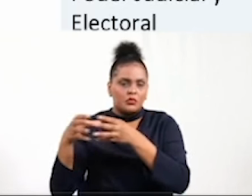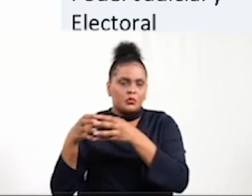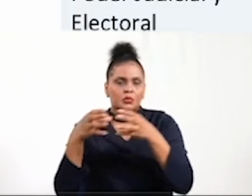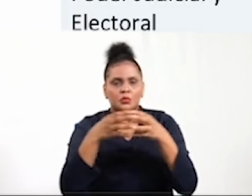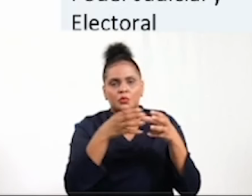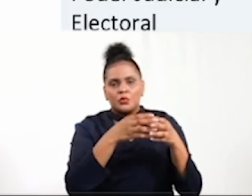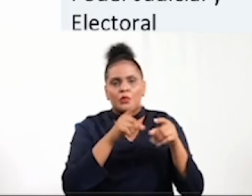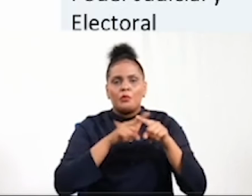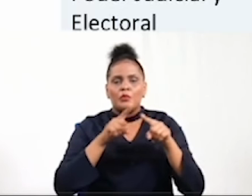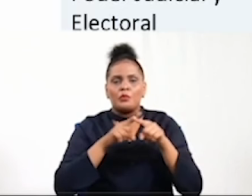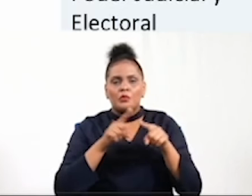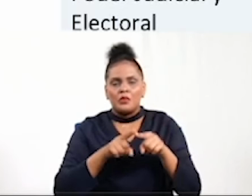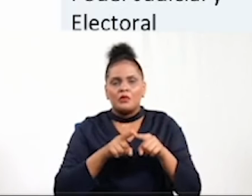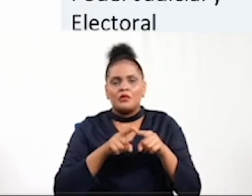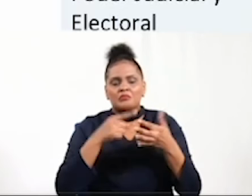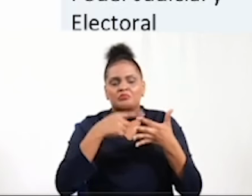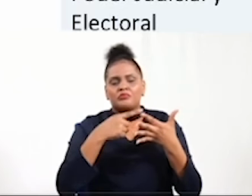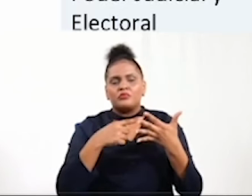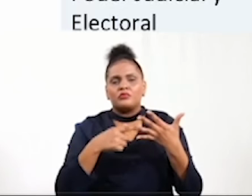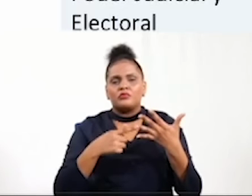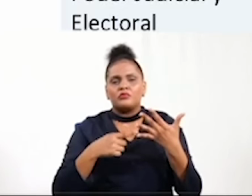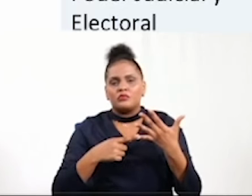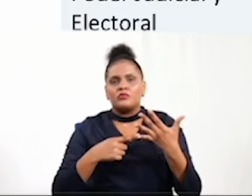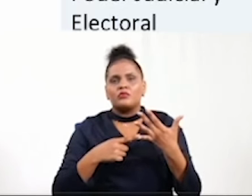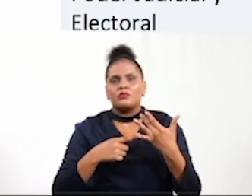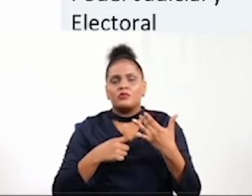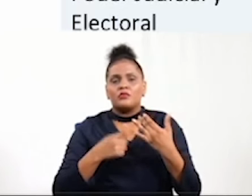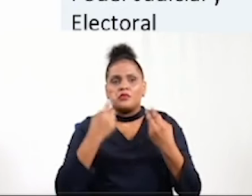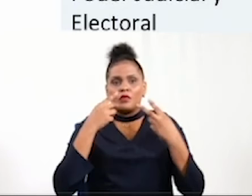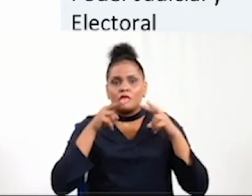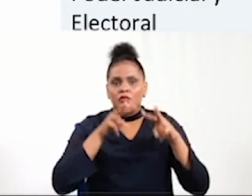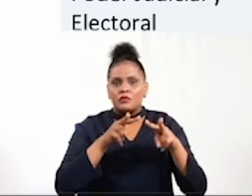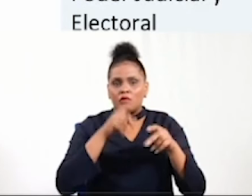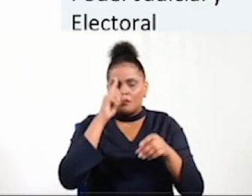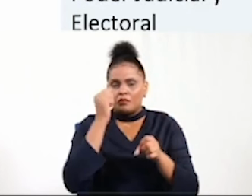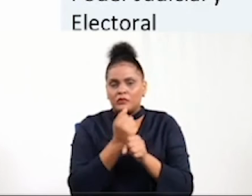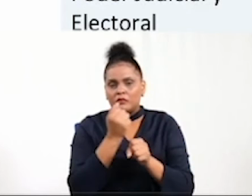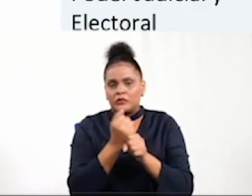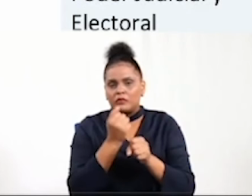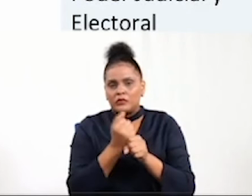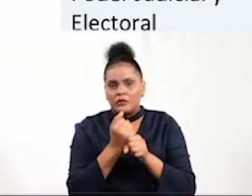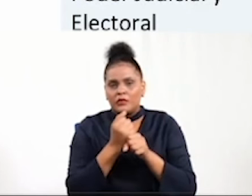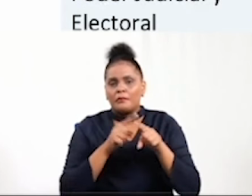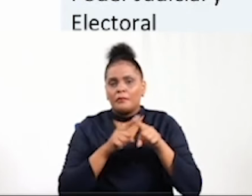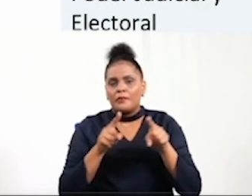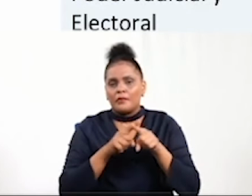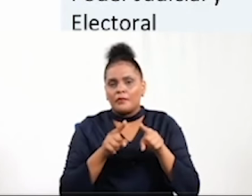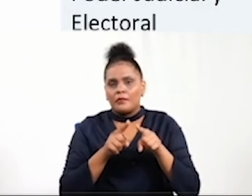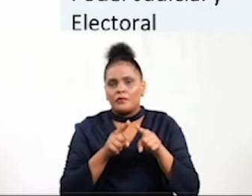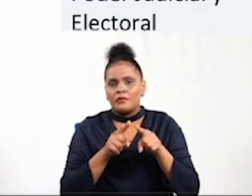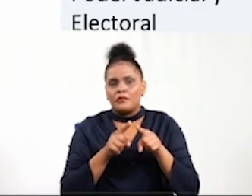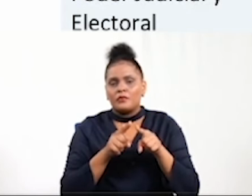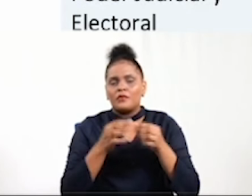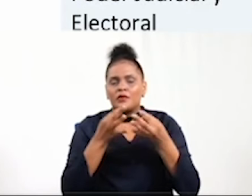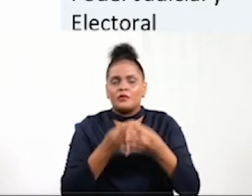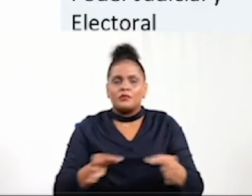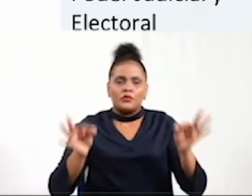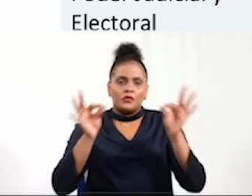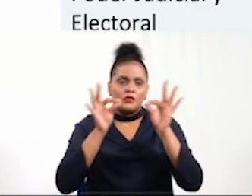superar diferencias ideológicas puedan además visibilizar su trabajo entonces este es un elemento